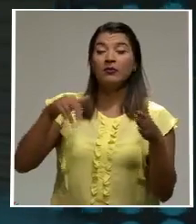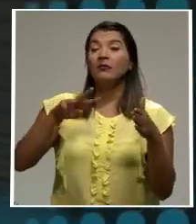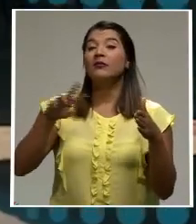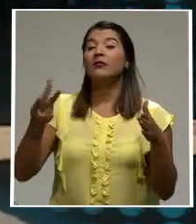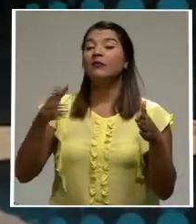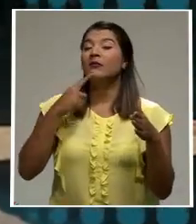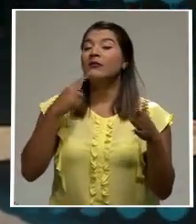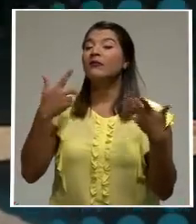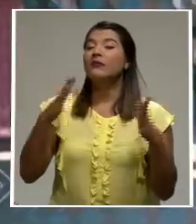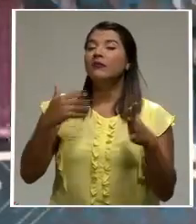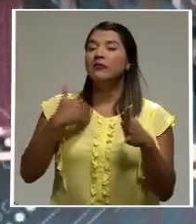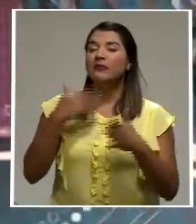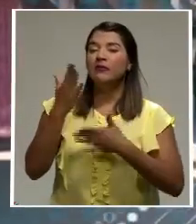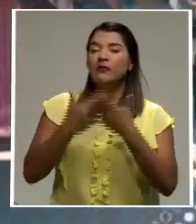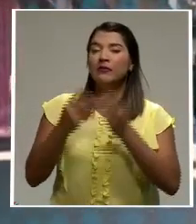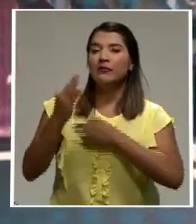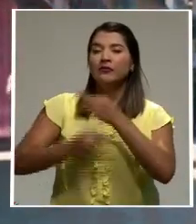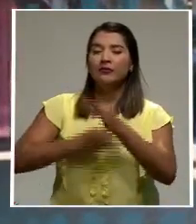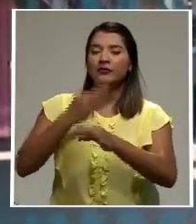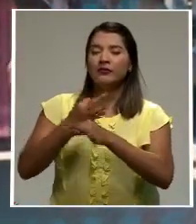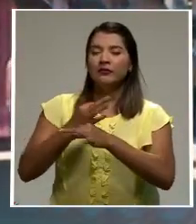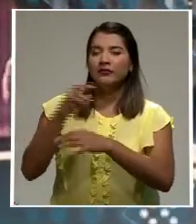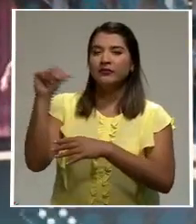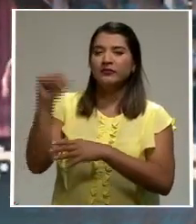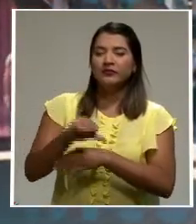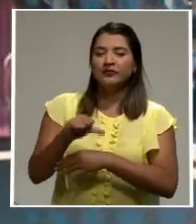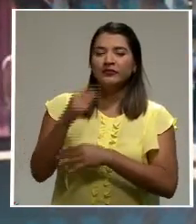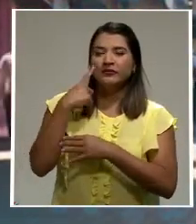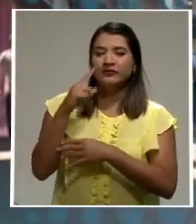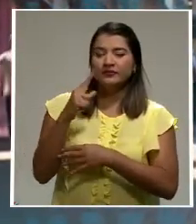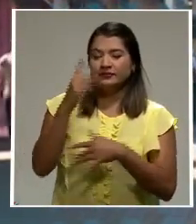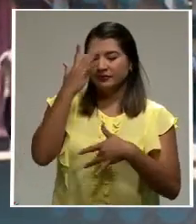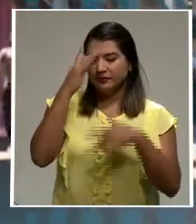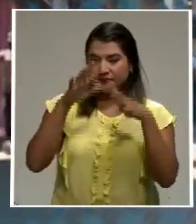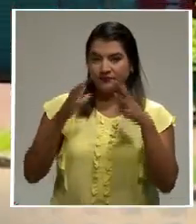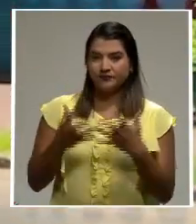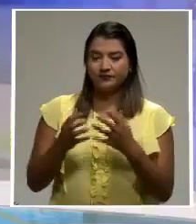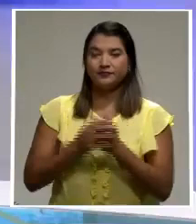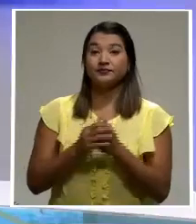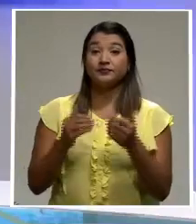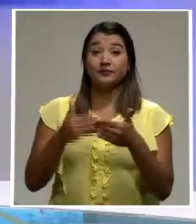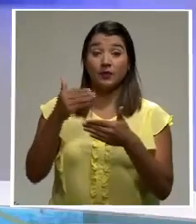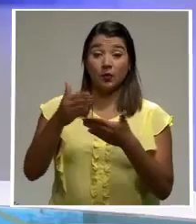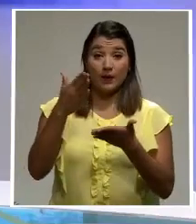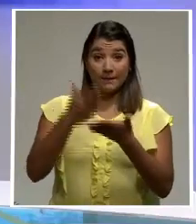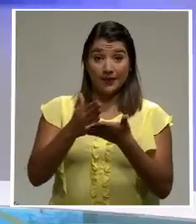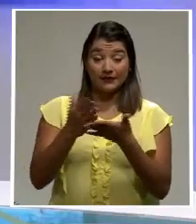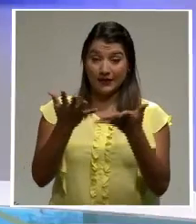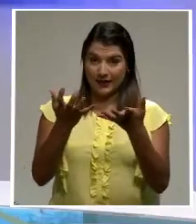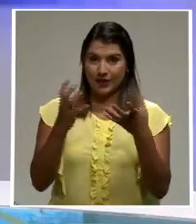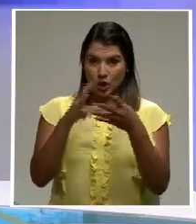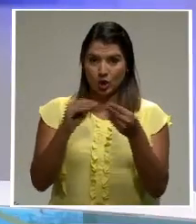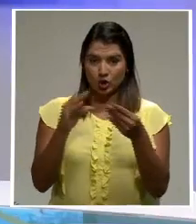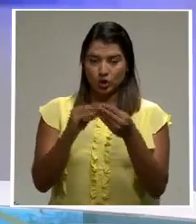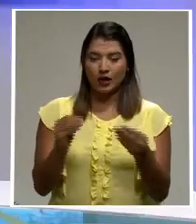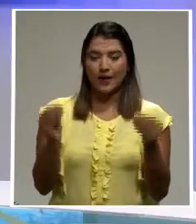que ha tenido algún tipo de consecuencia debido a la pandemia. Al regresar, le damos los detalles de esta